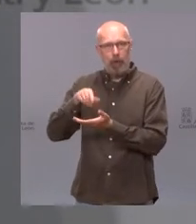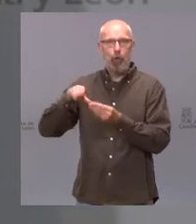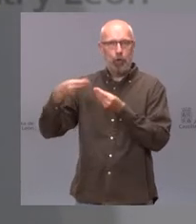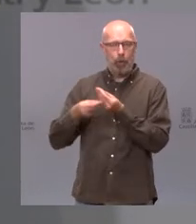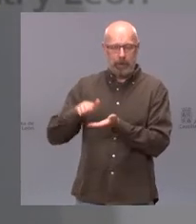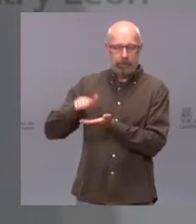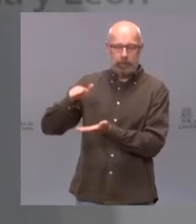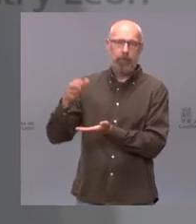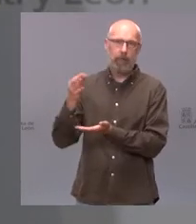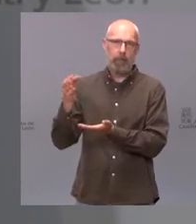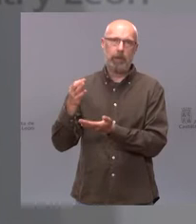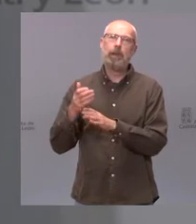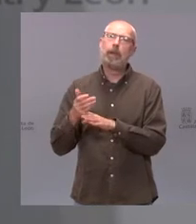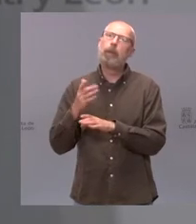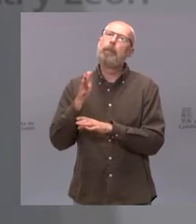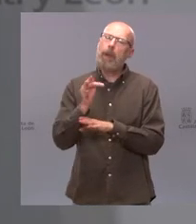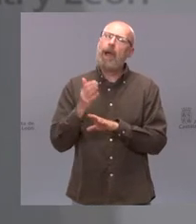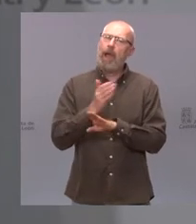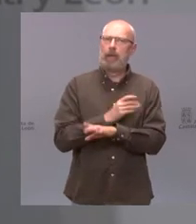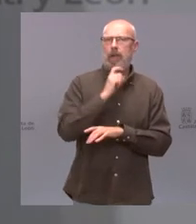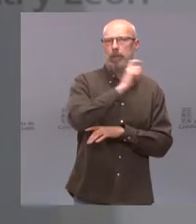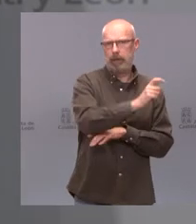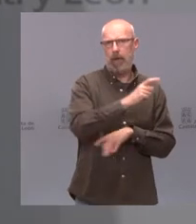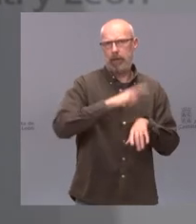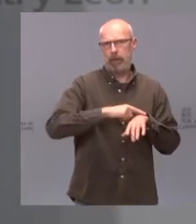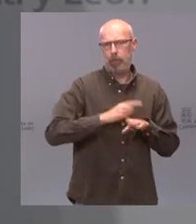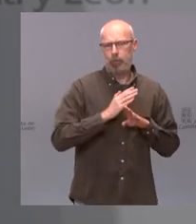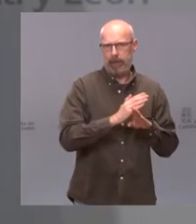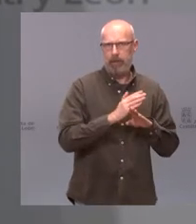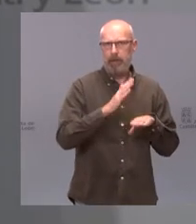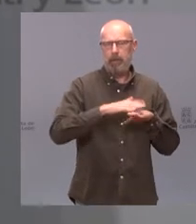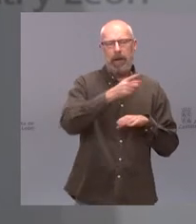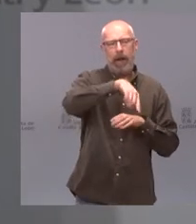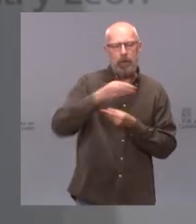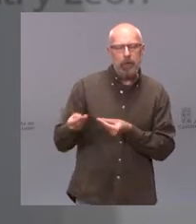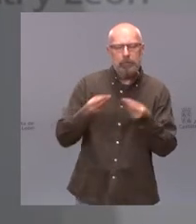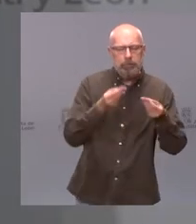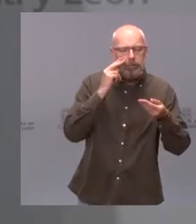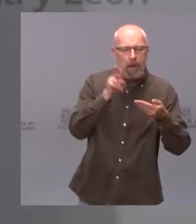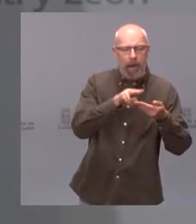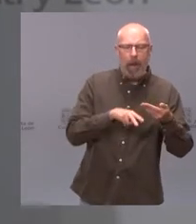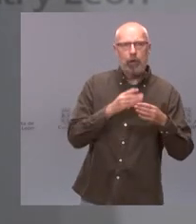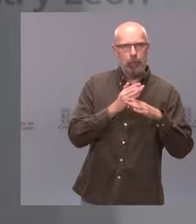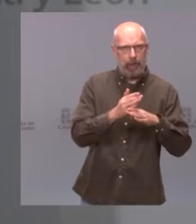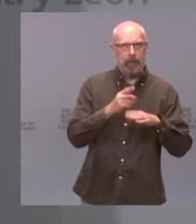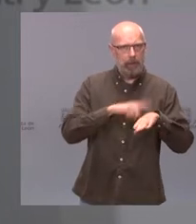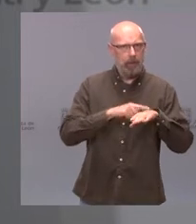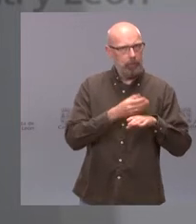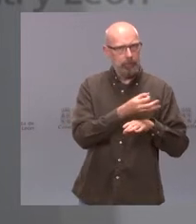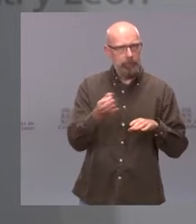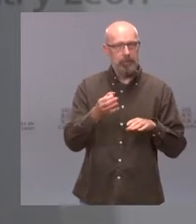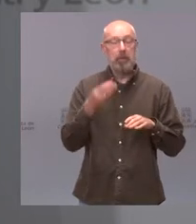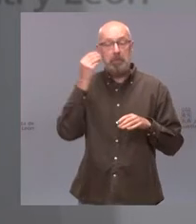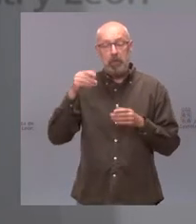con la anterioridad suficiente para que puedan ser leídos, pero eso probablemente con hacerlos públicos será